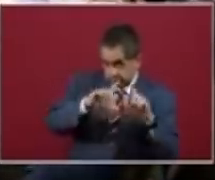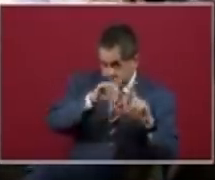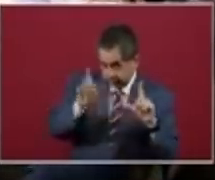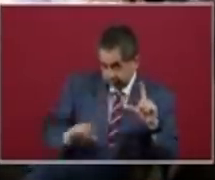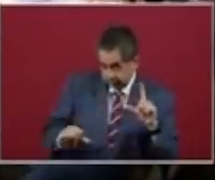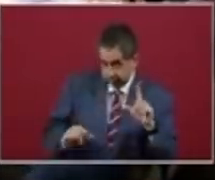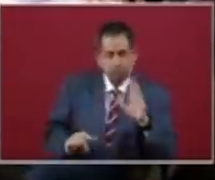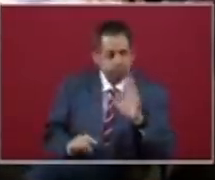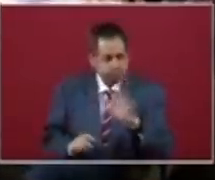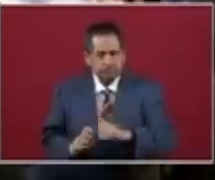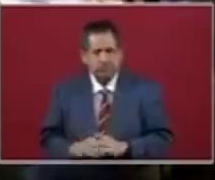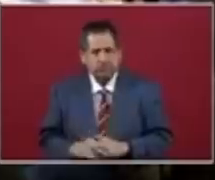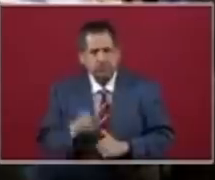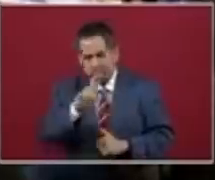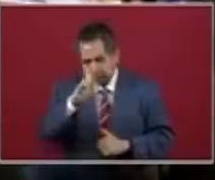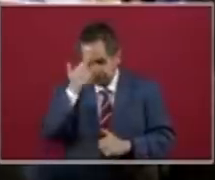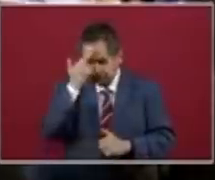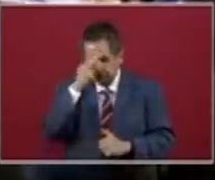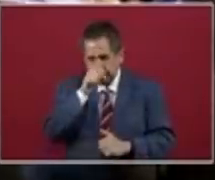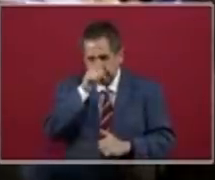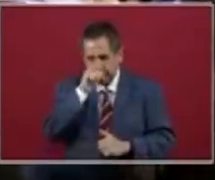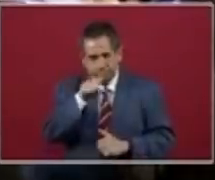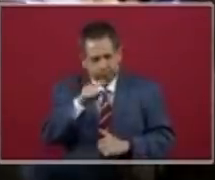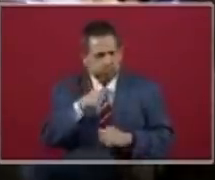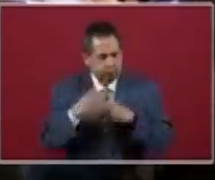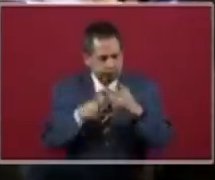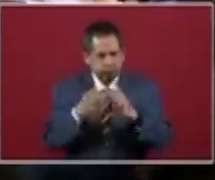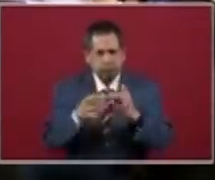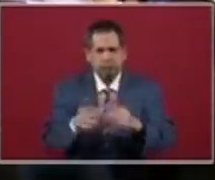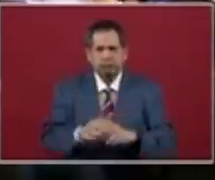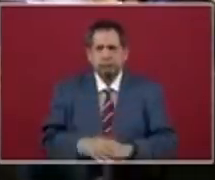Bueno, eso se, no sé si recuerdes, pero si no, con mucho gusto.